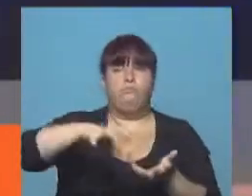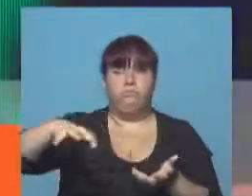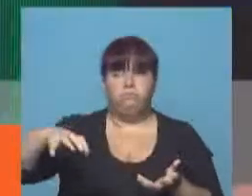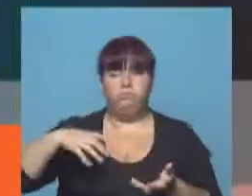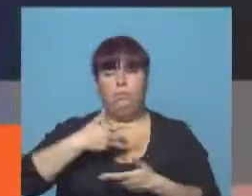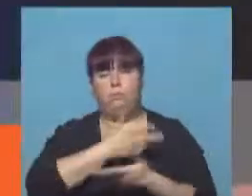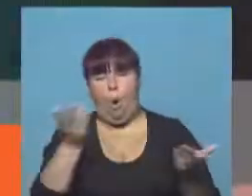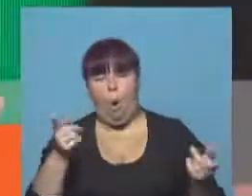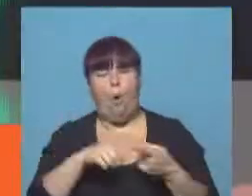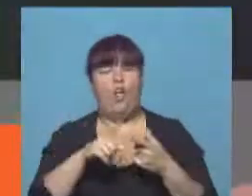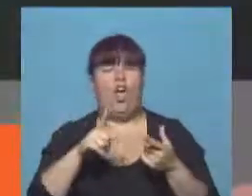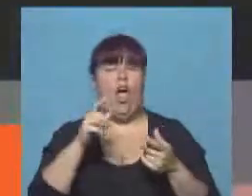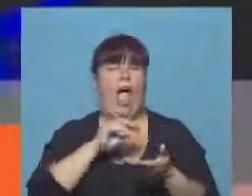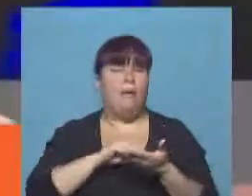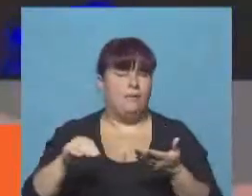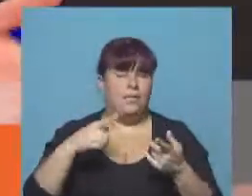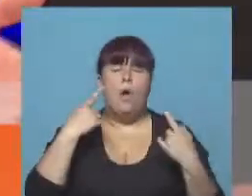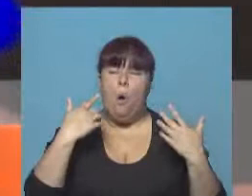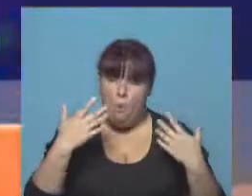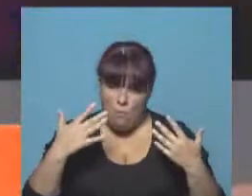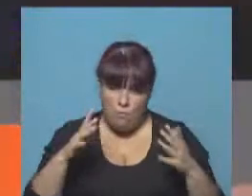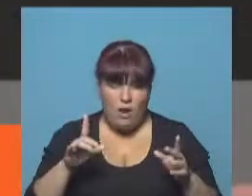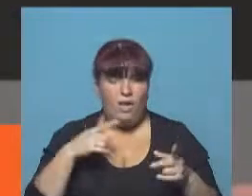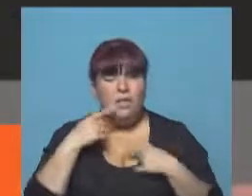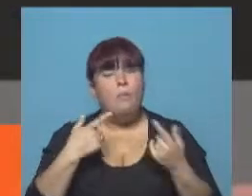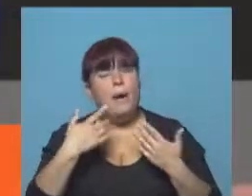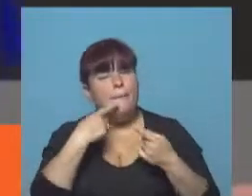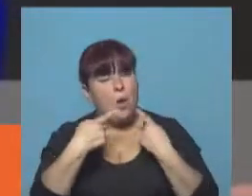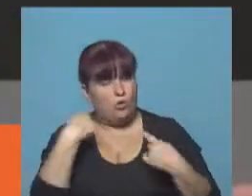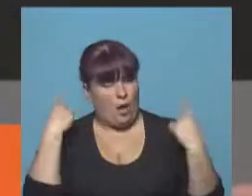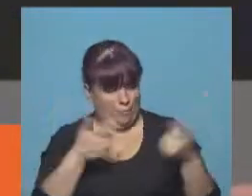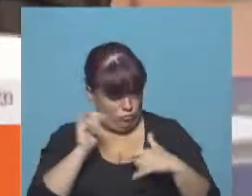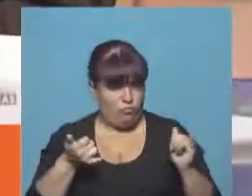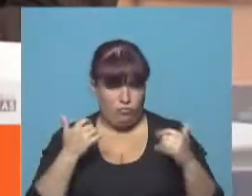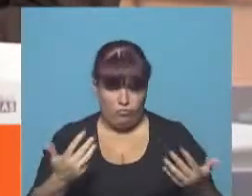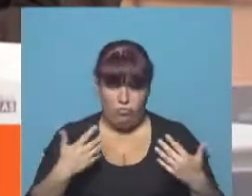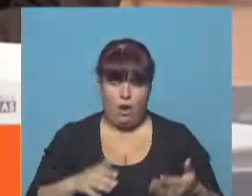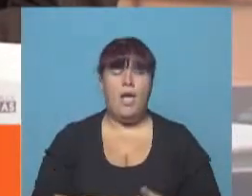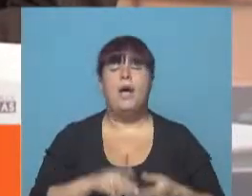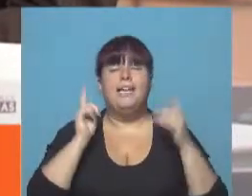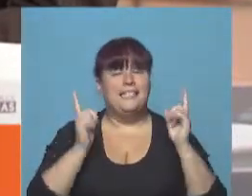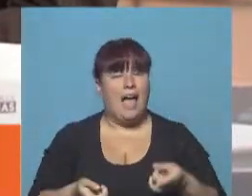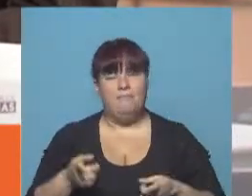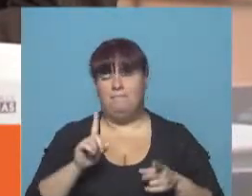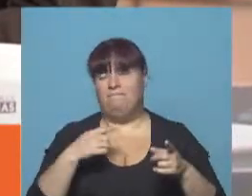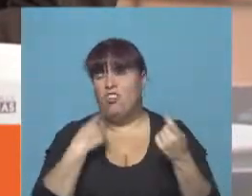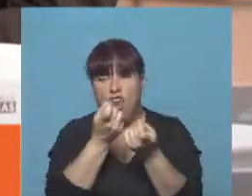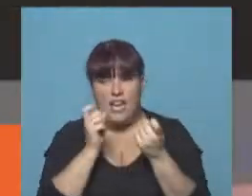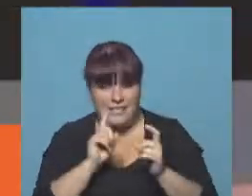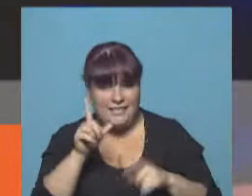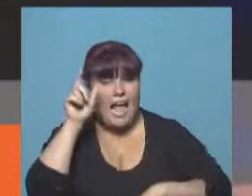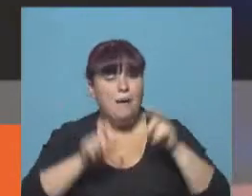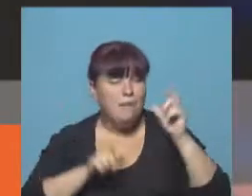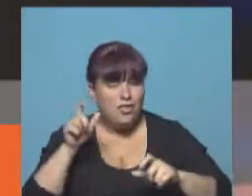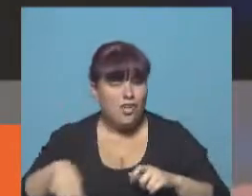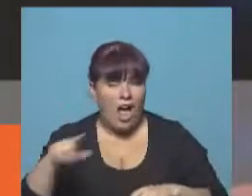bien público, la administración. ¿Se puede llegar a hacer una consulta popular? Pero absolutamente, porque además casi que no es necesario. Hoy están los